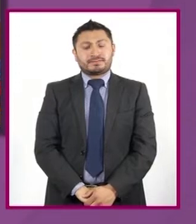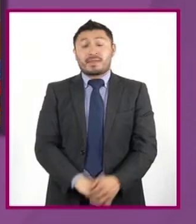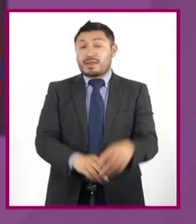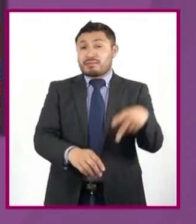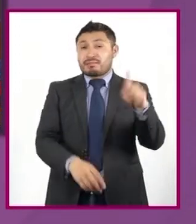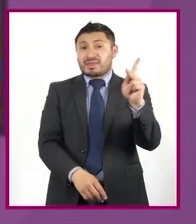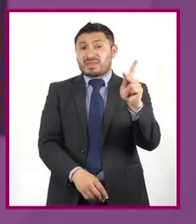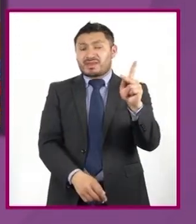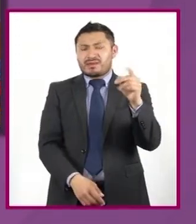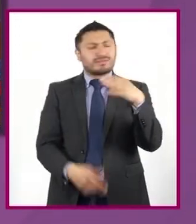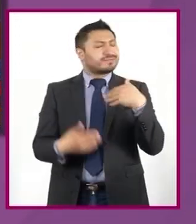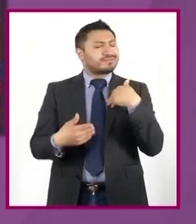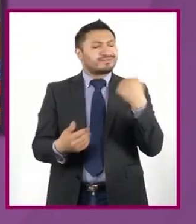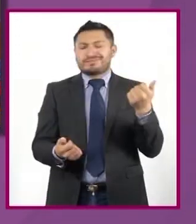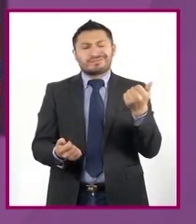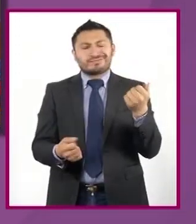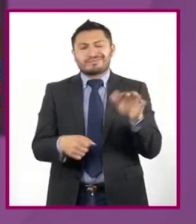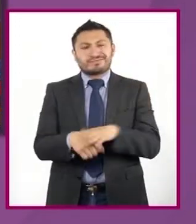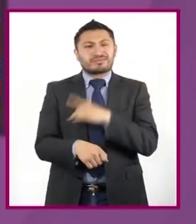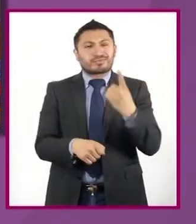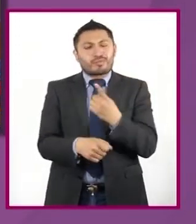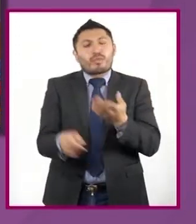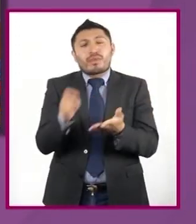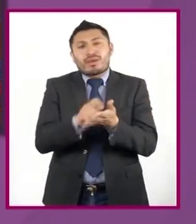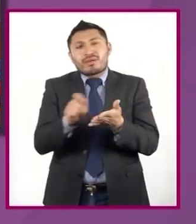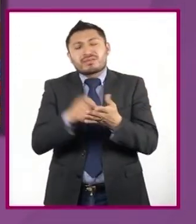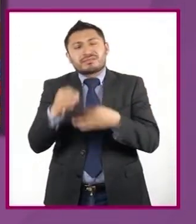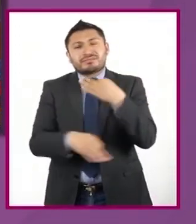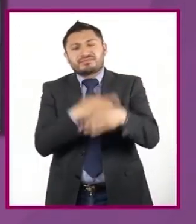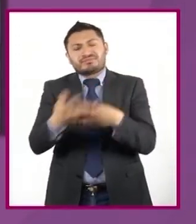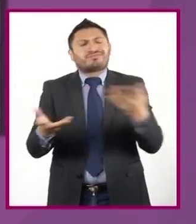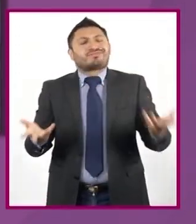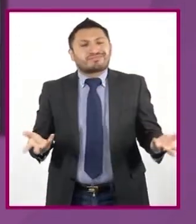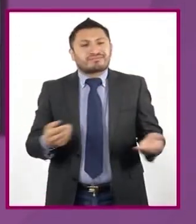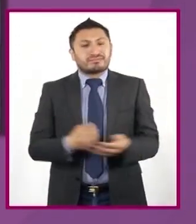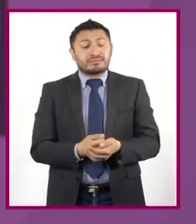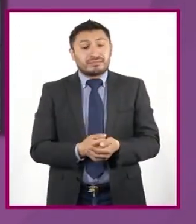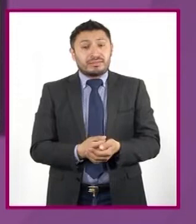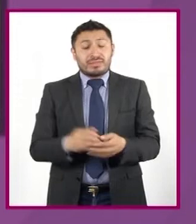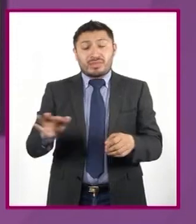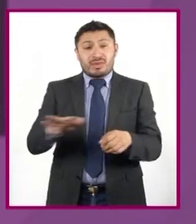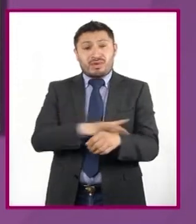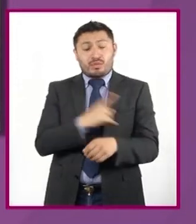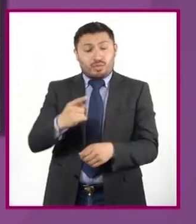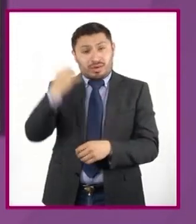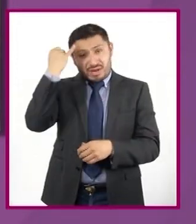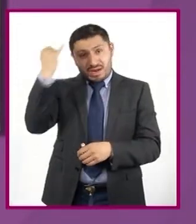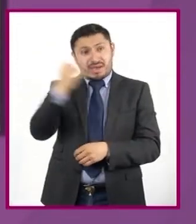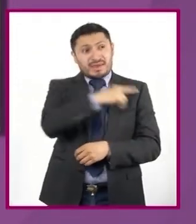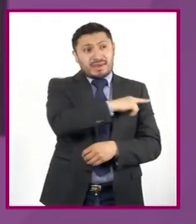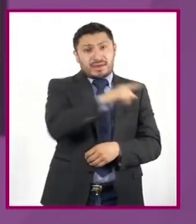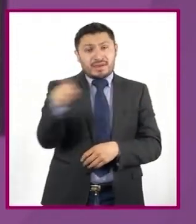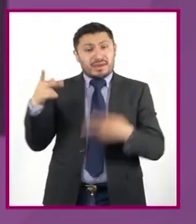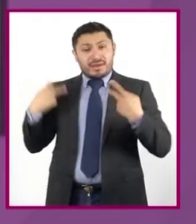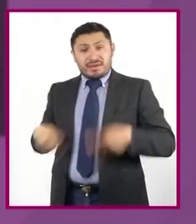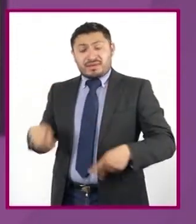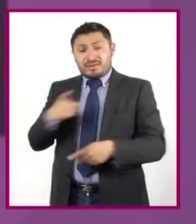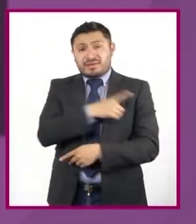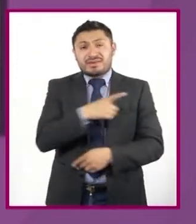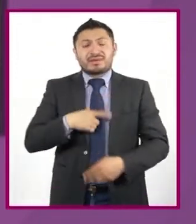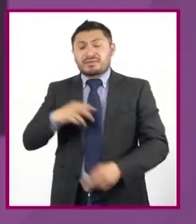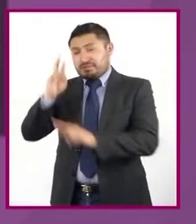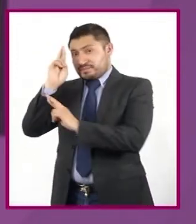Pero aún no entiendo por qué debemos anotar todas las fuentes. Porque las ideas de otras personas deben ser reconocidas